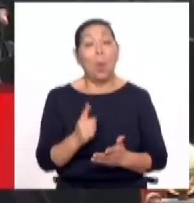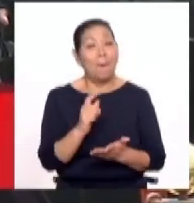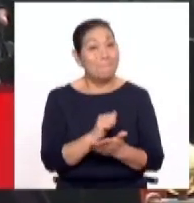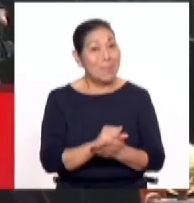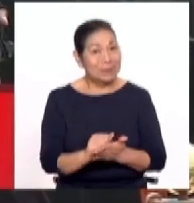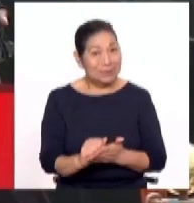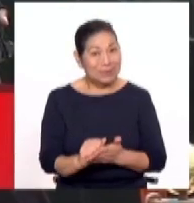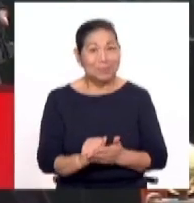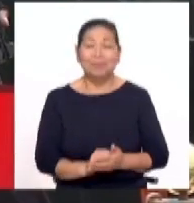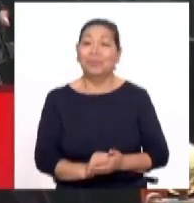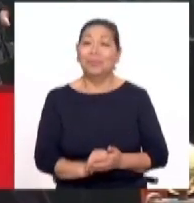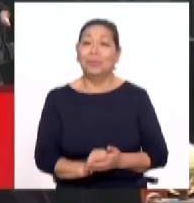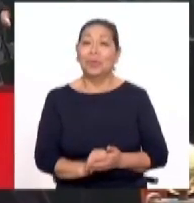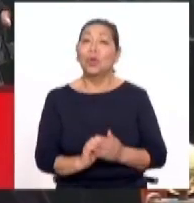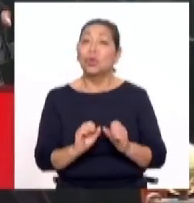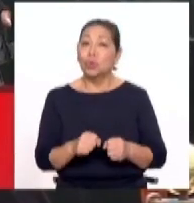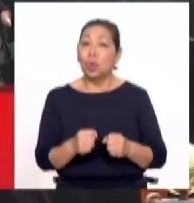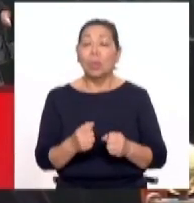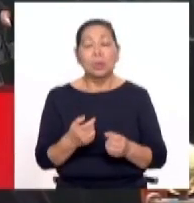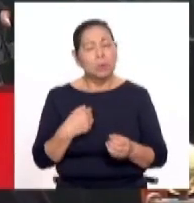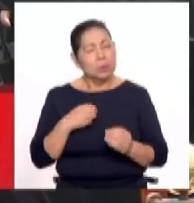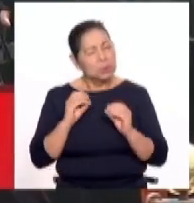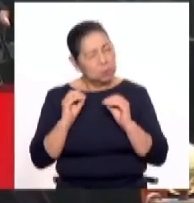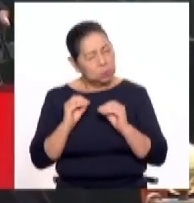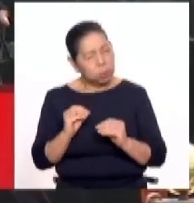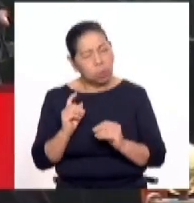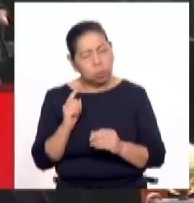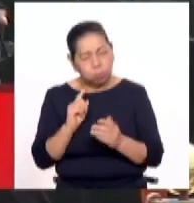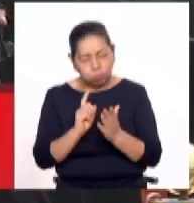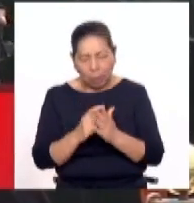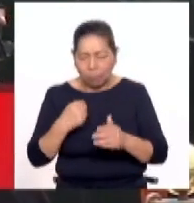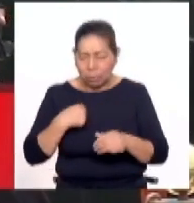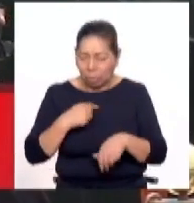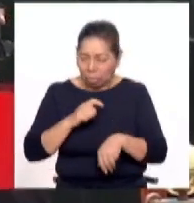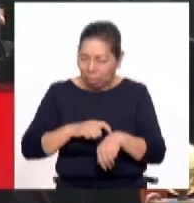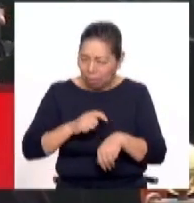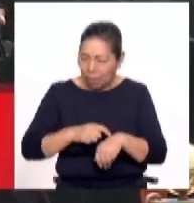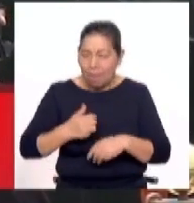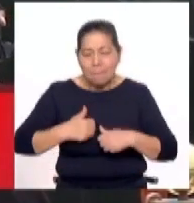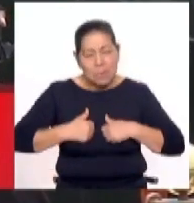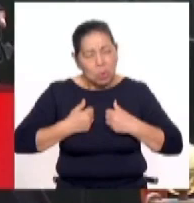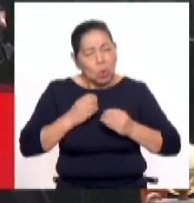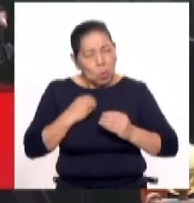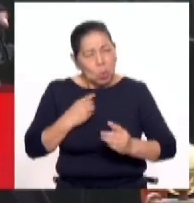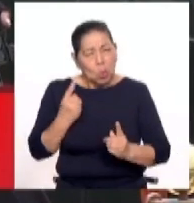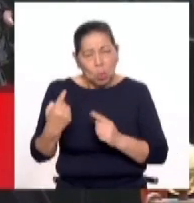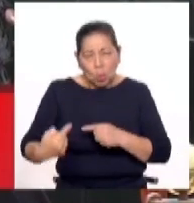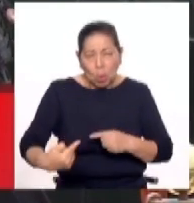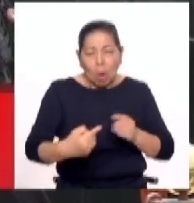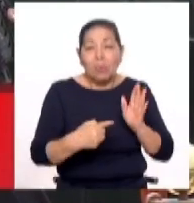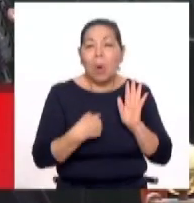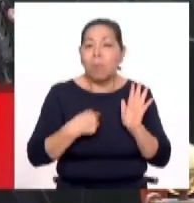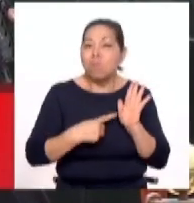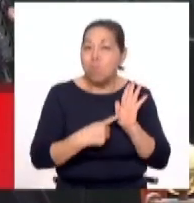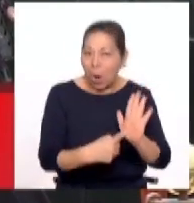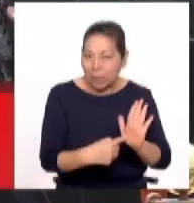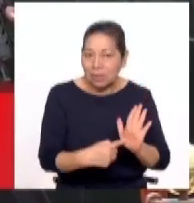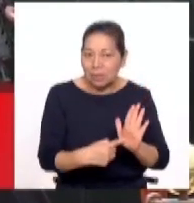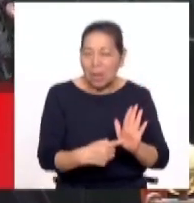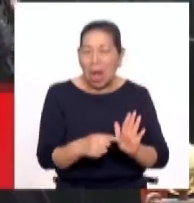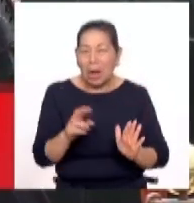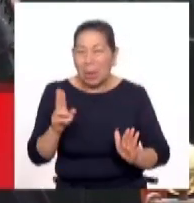mes, voy a dedicar cada minuto de mi vida para enfrentar y derrotar a